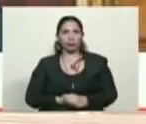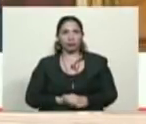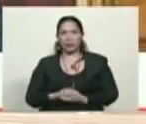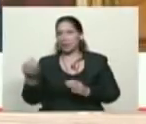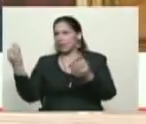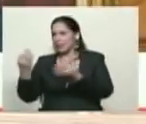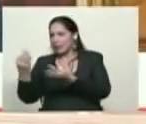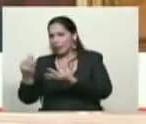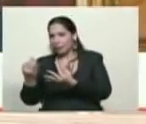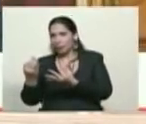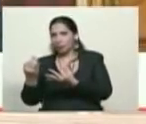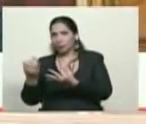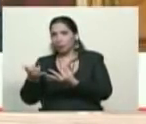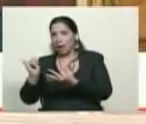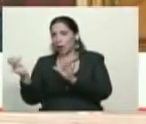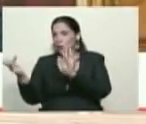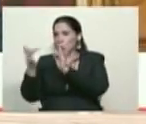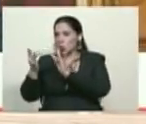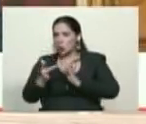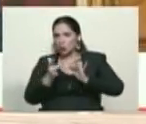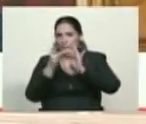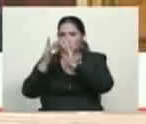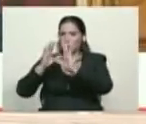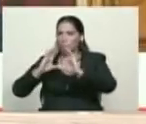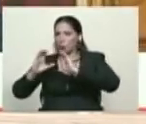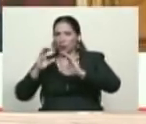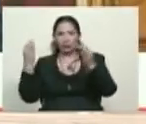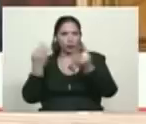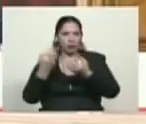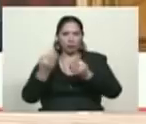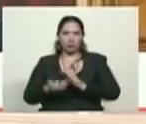Siempre hay contactos y comunicación. Siempre.